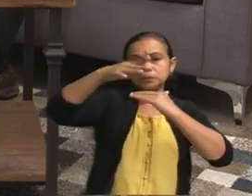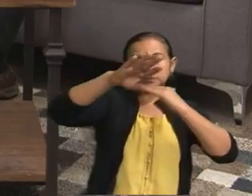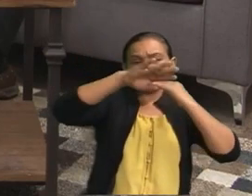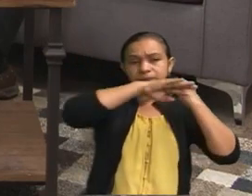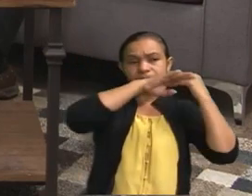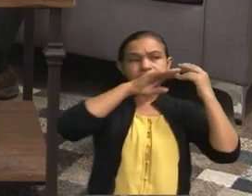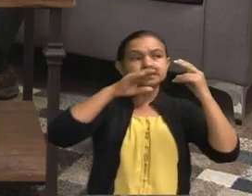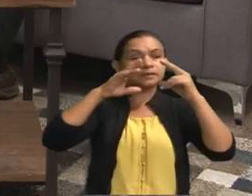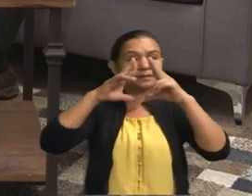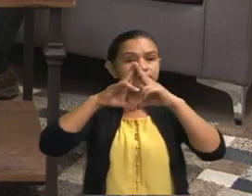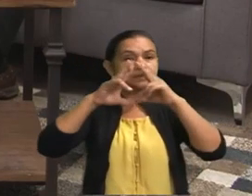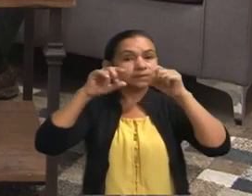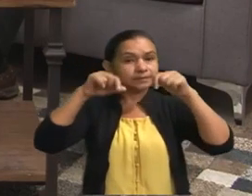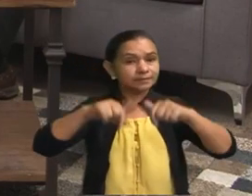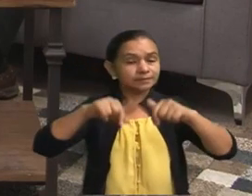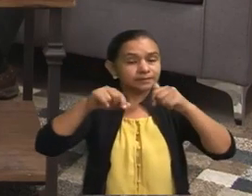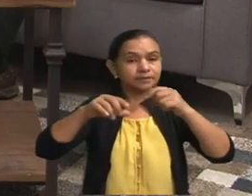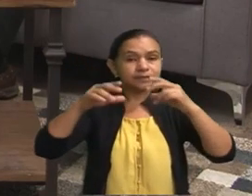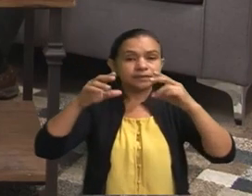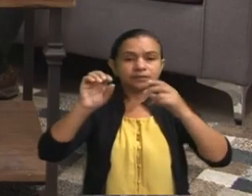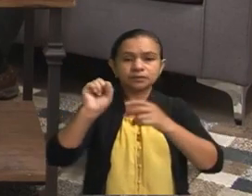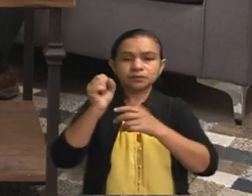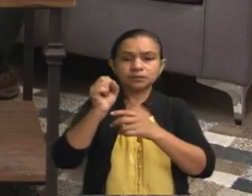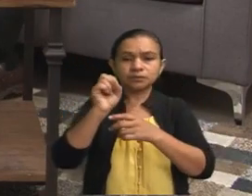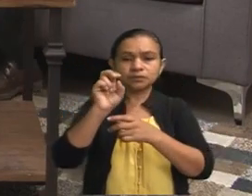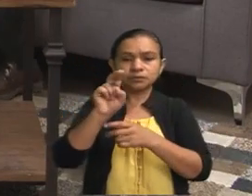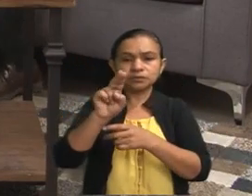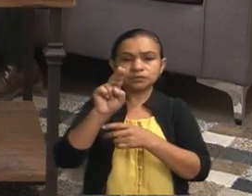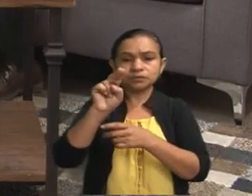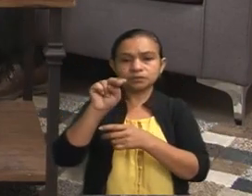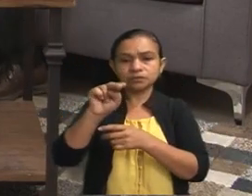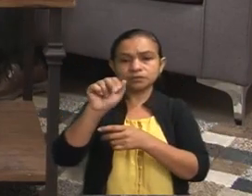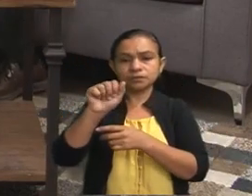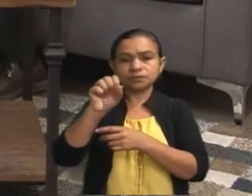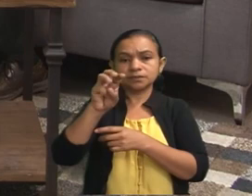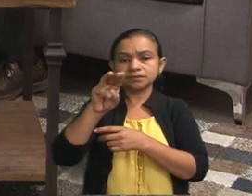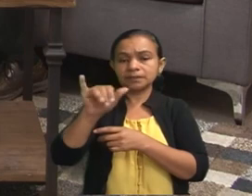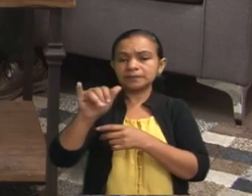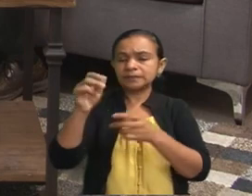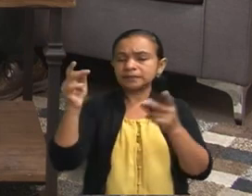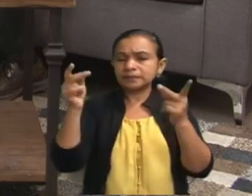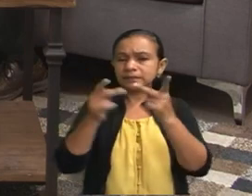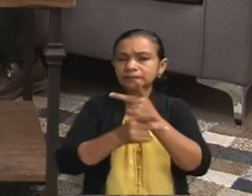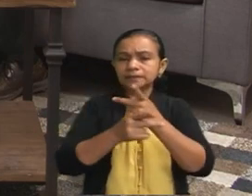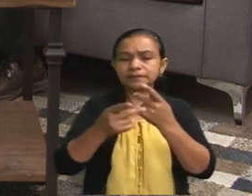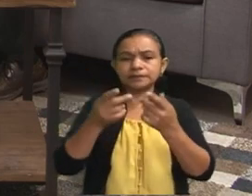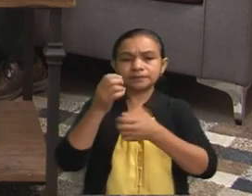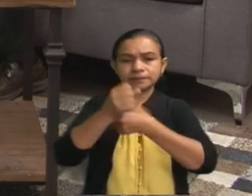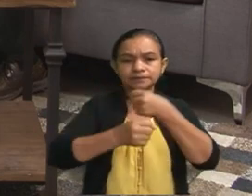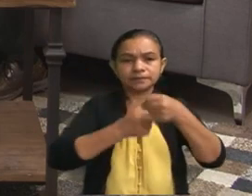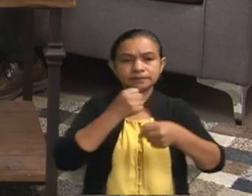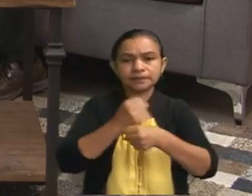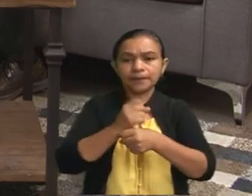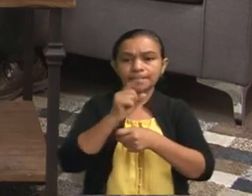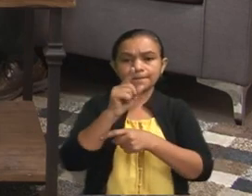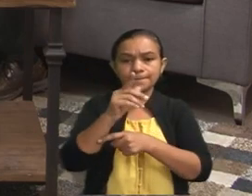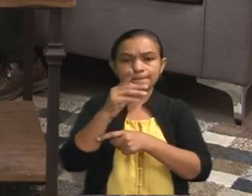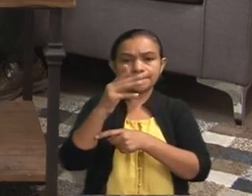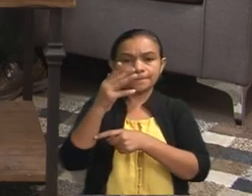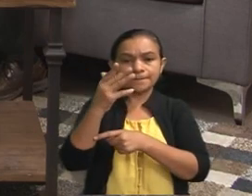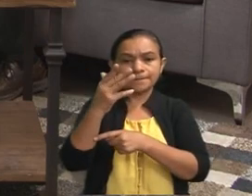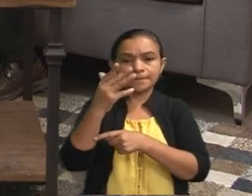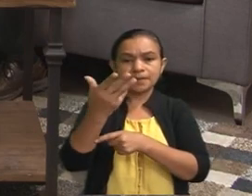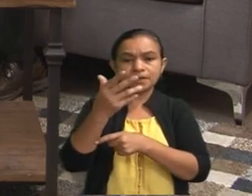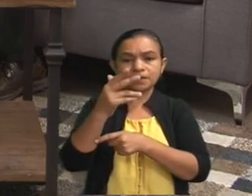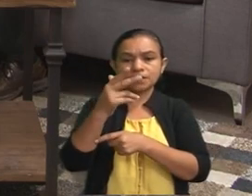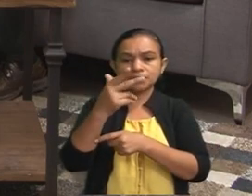Nicaragua, tsunami es hablar de una desgracia que ocurrió en el año 1992,